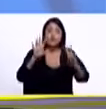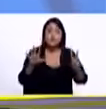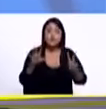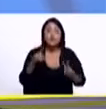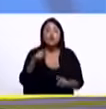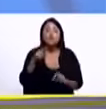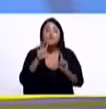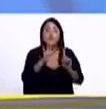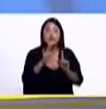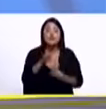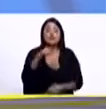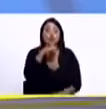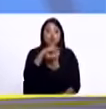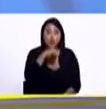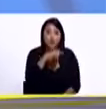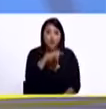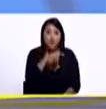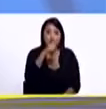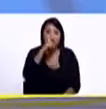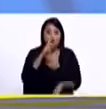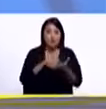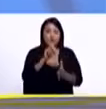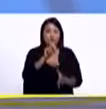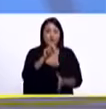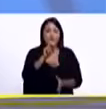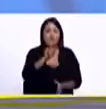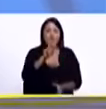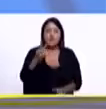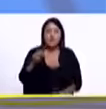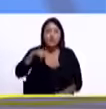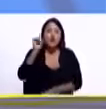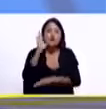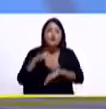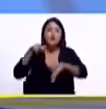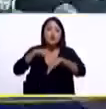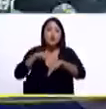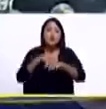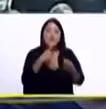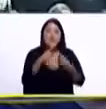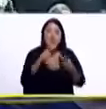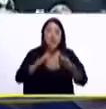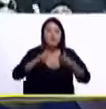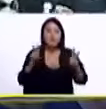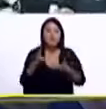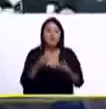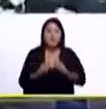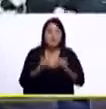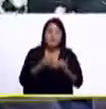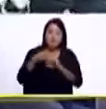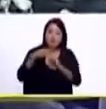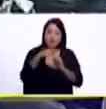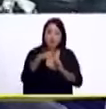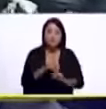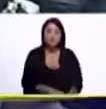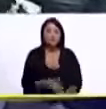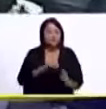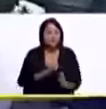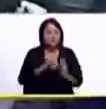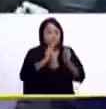de octubre del año 2023, Conferencia Nacional por el Diálogo, la Paz y la Convivencia. Lo dejo en sus